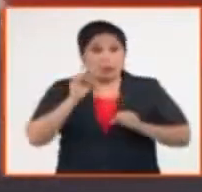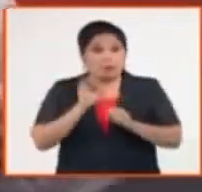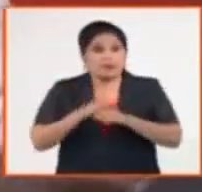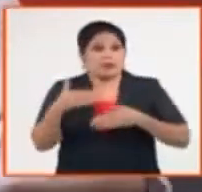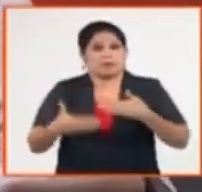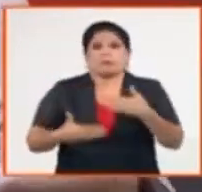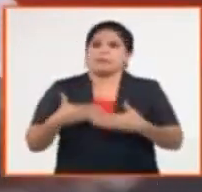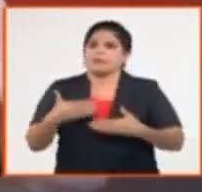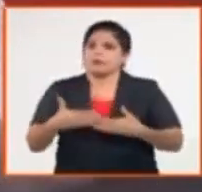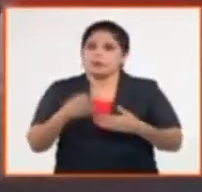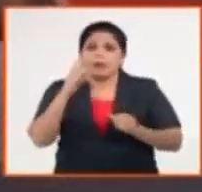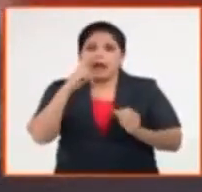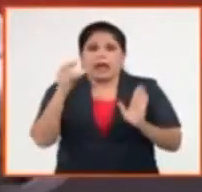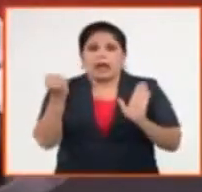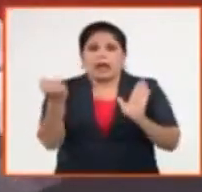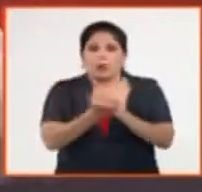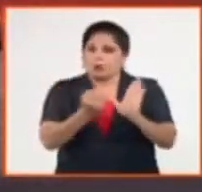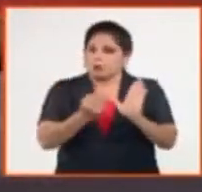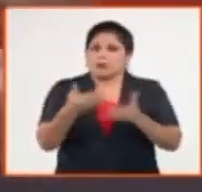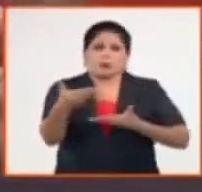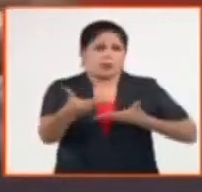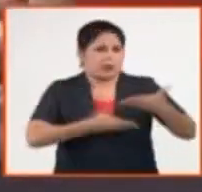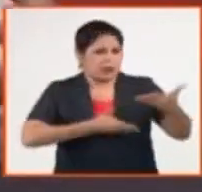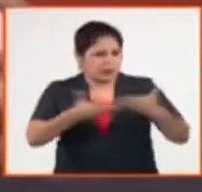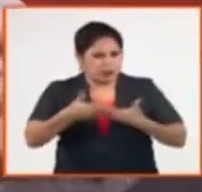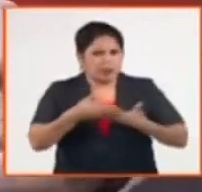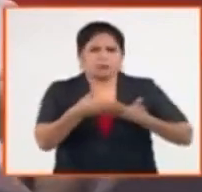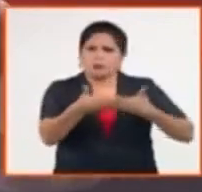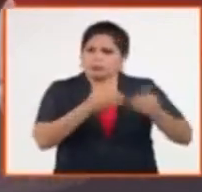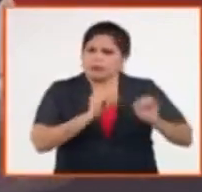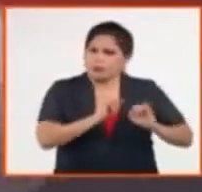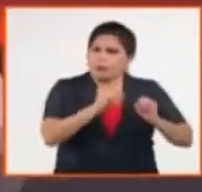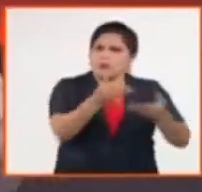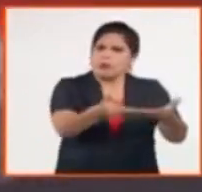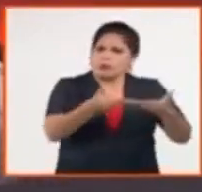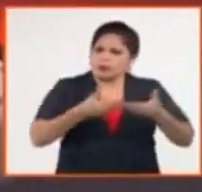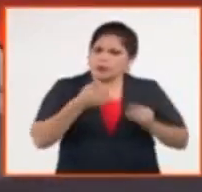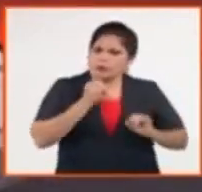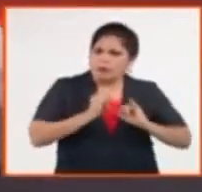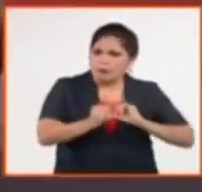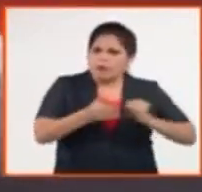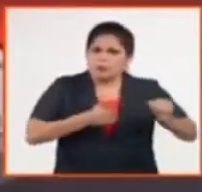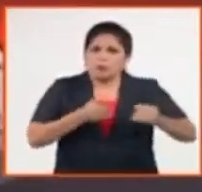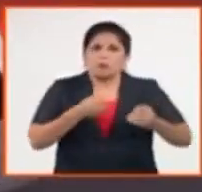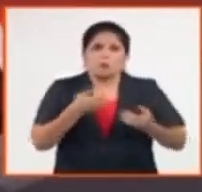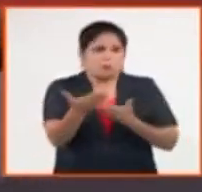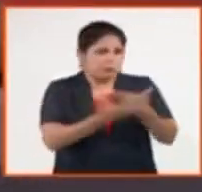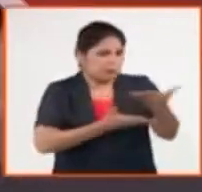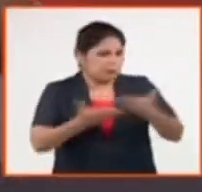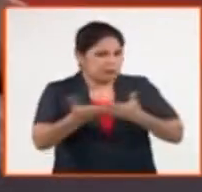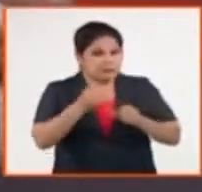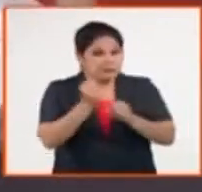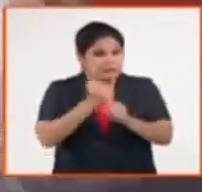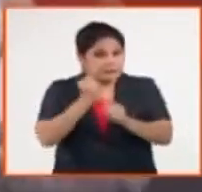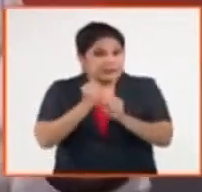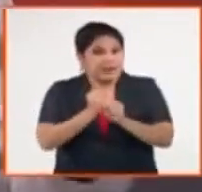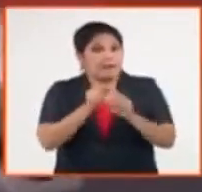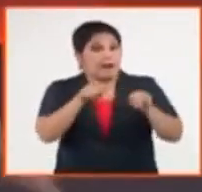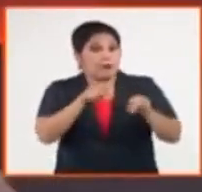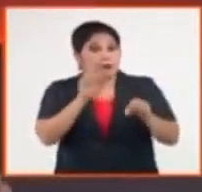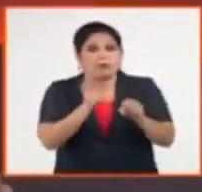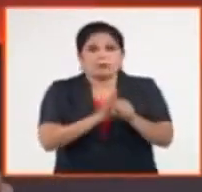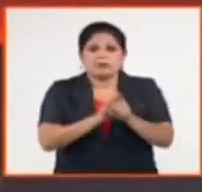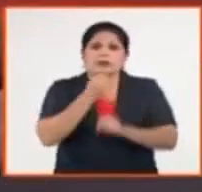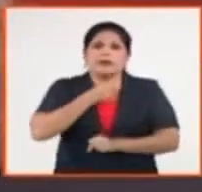diría, el reconocimiento. O sea, es el intercambio de información y ahora empieza todo un procedimiento de intercambio de trabajo en donde ellos comienzan a